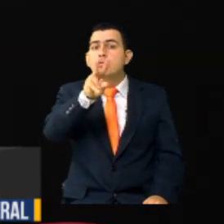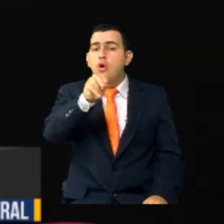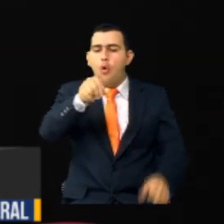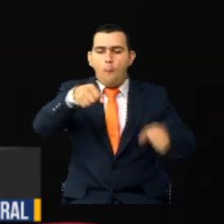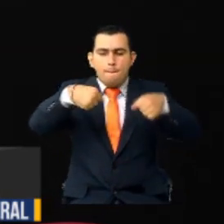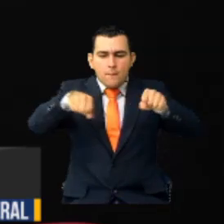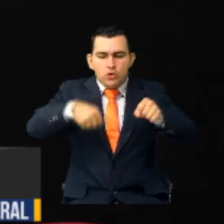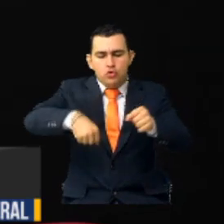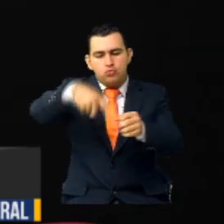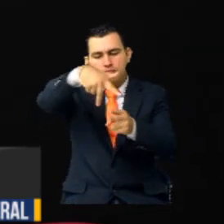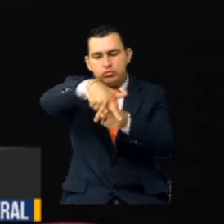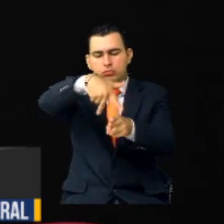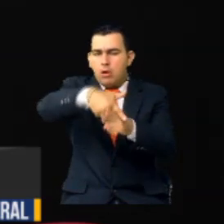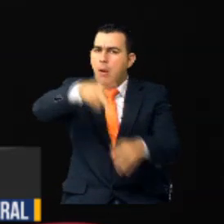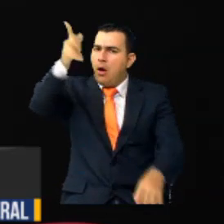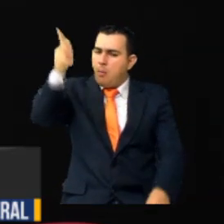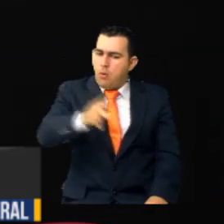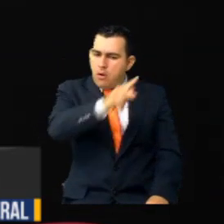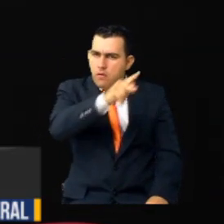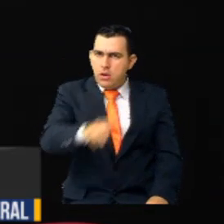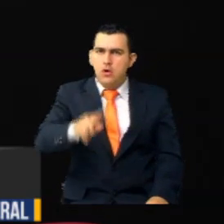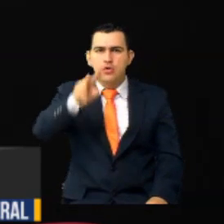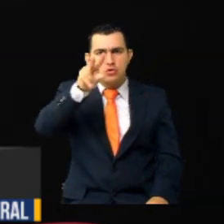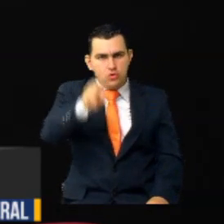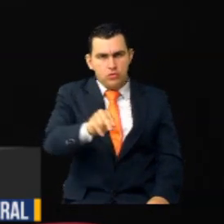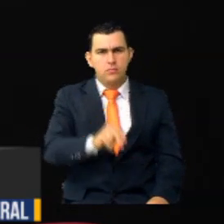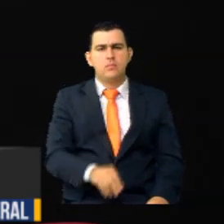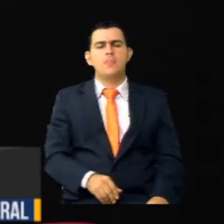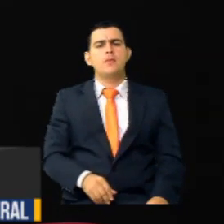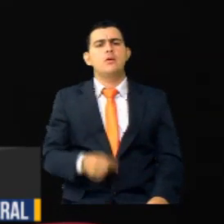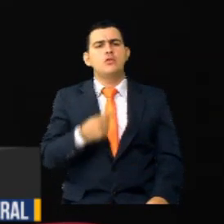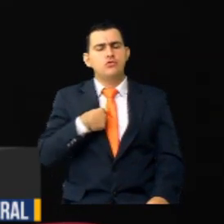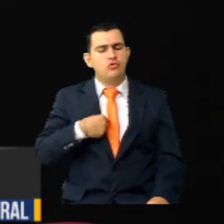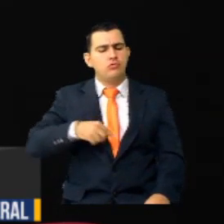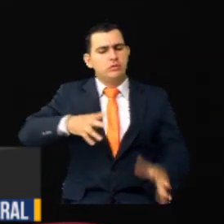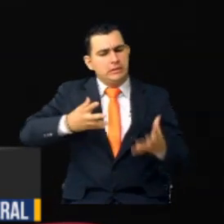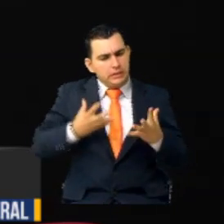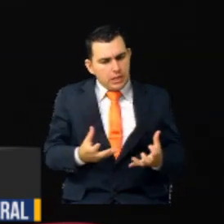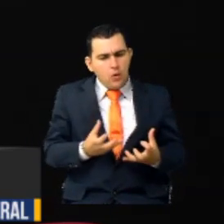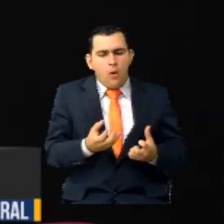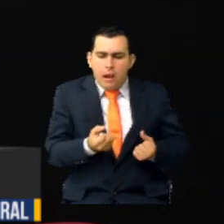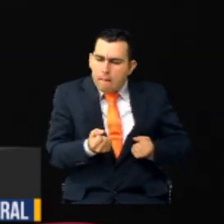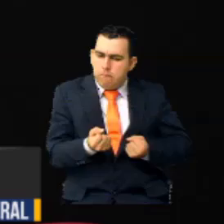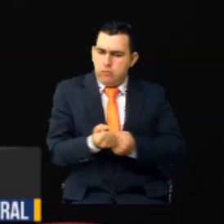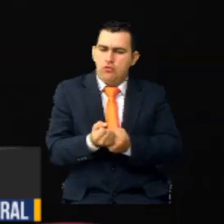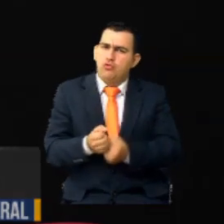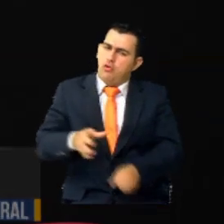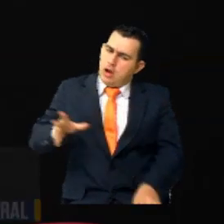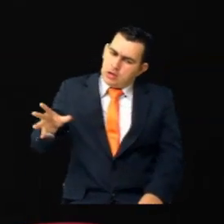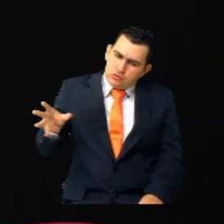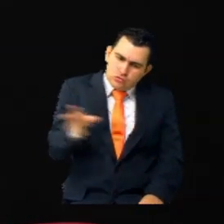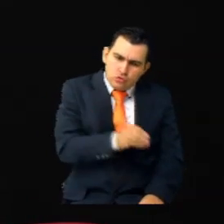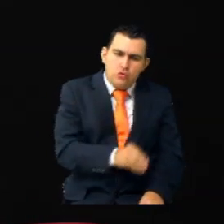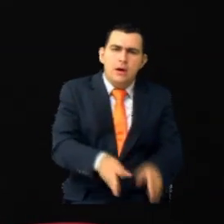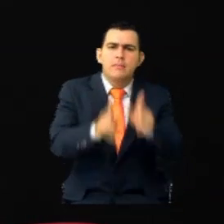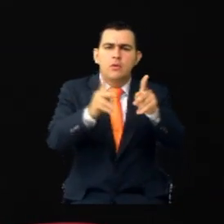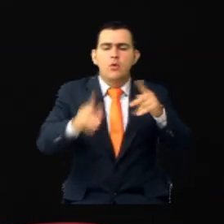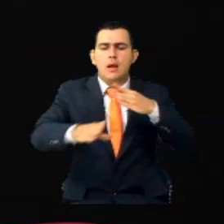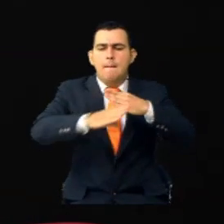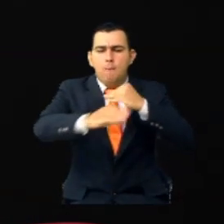los motociclistas. Acuerdo y apoyo total a los transportadores legales